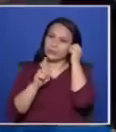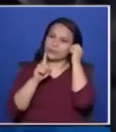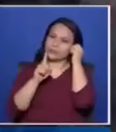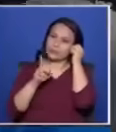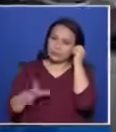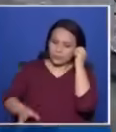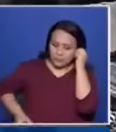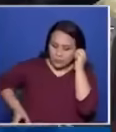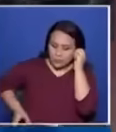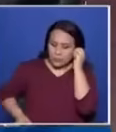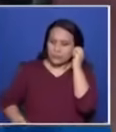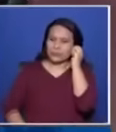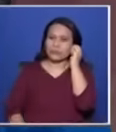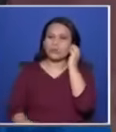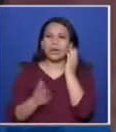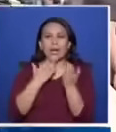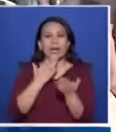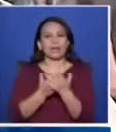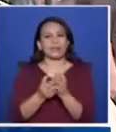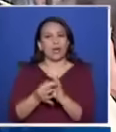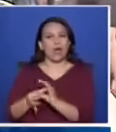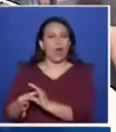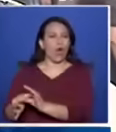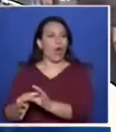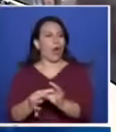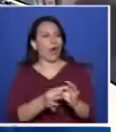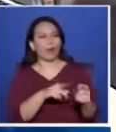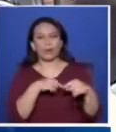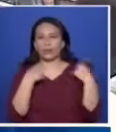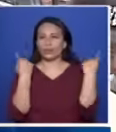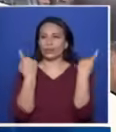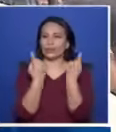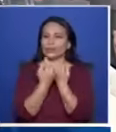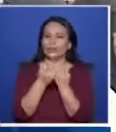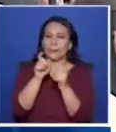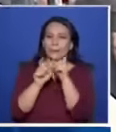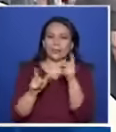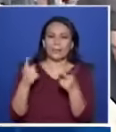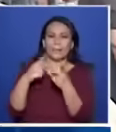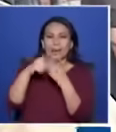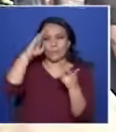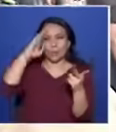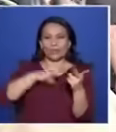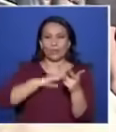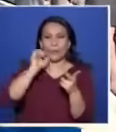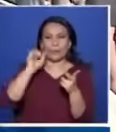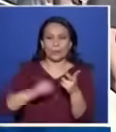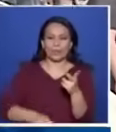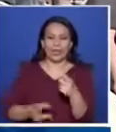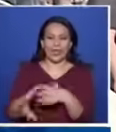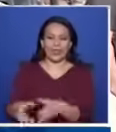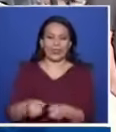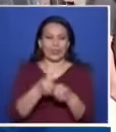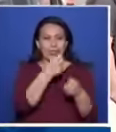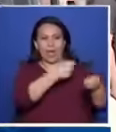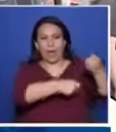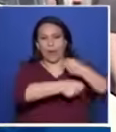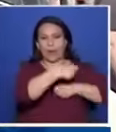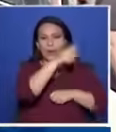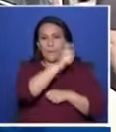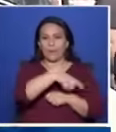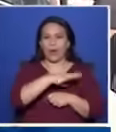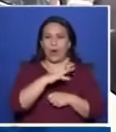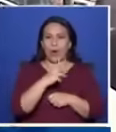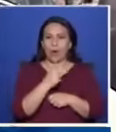a la altura de la rodilla. Gracias a la colaboración y a la eficiencia de la Policía Nacional, se logró recuperar las pertenencias de